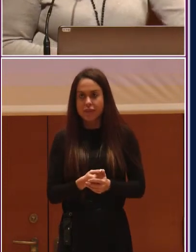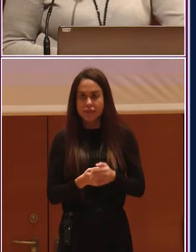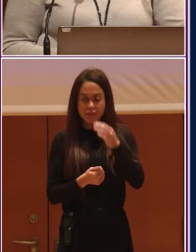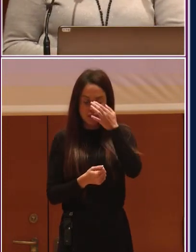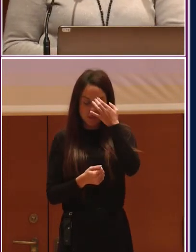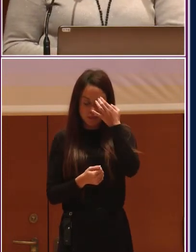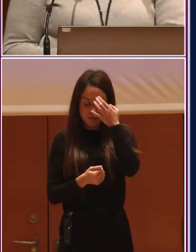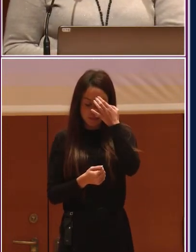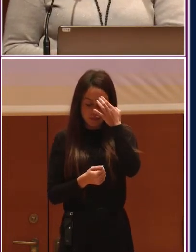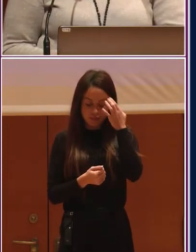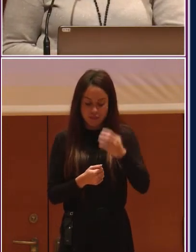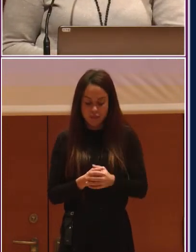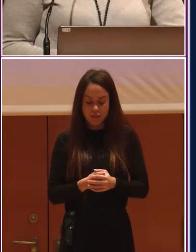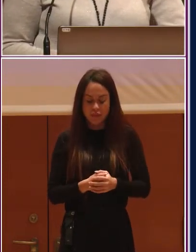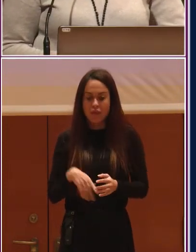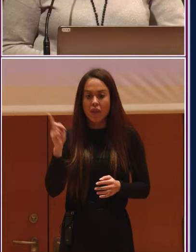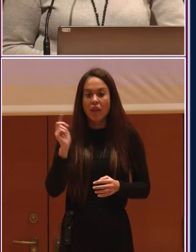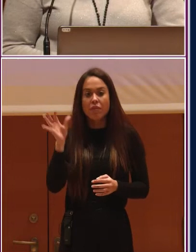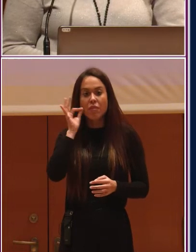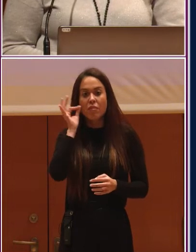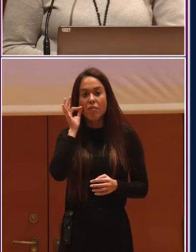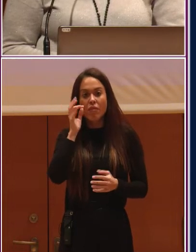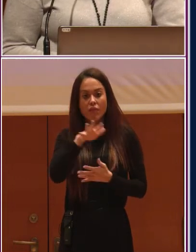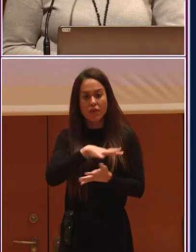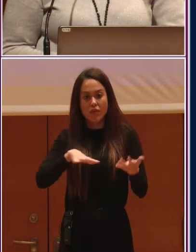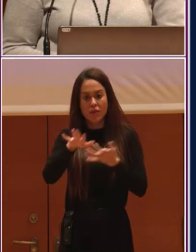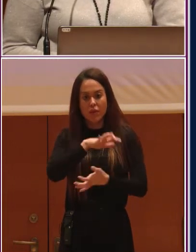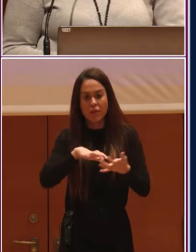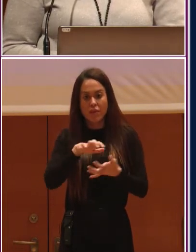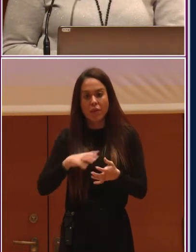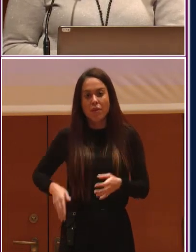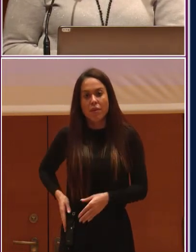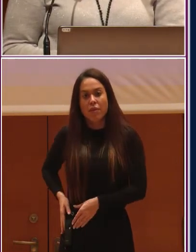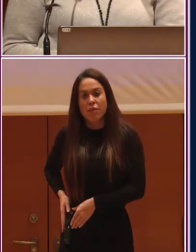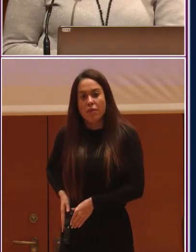y hemos conseguido tratar este tema con normalidad